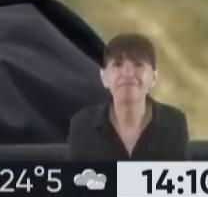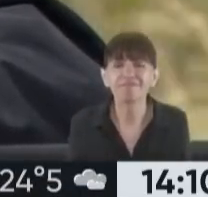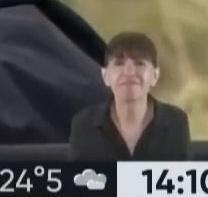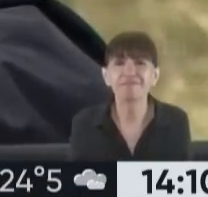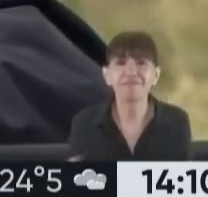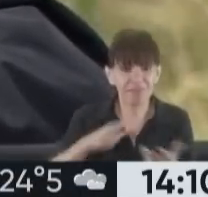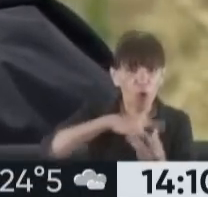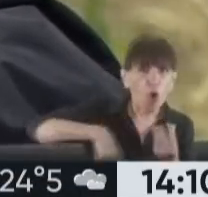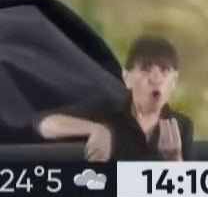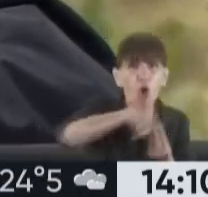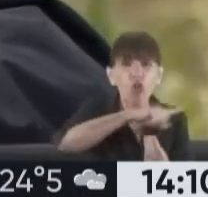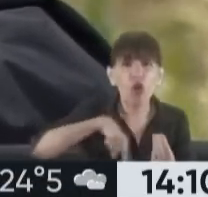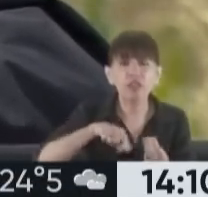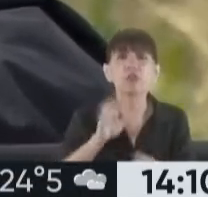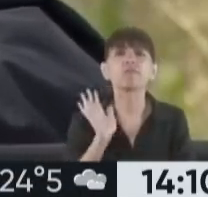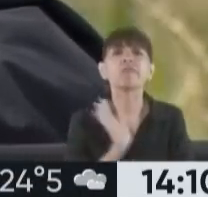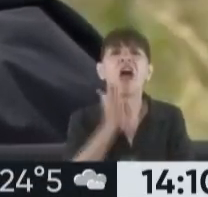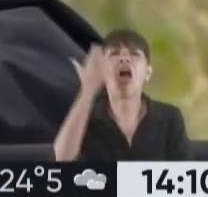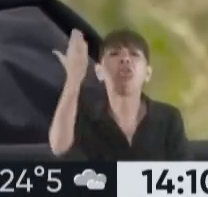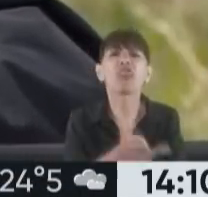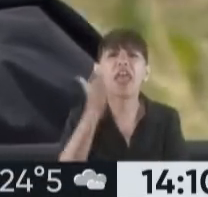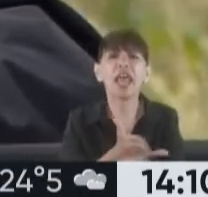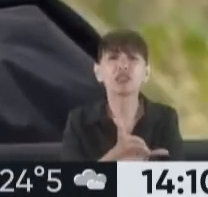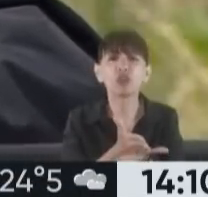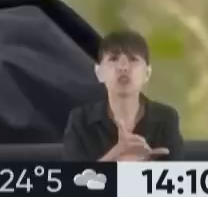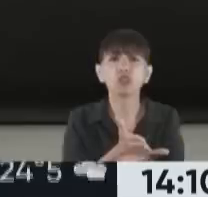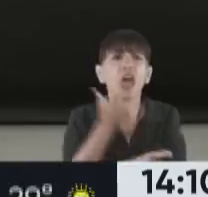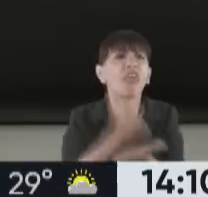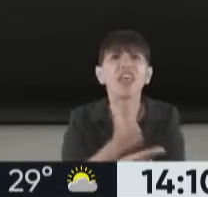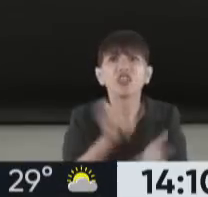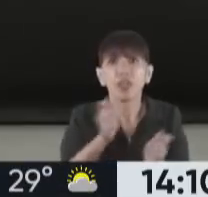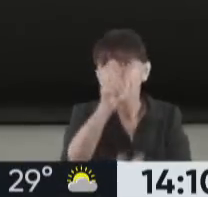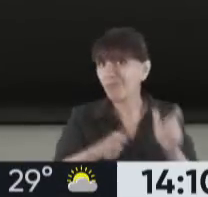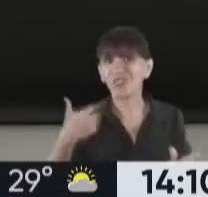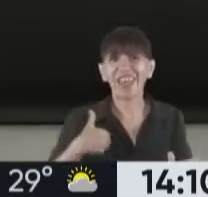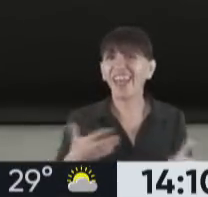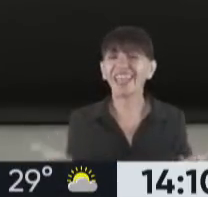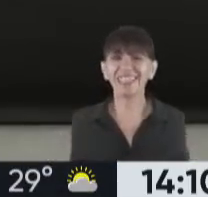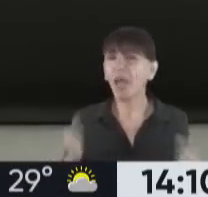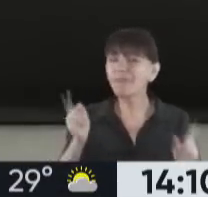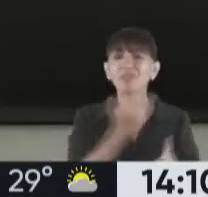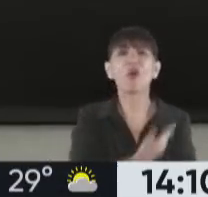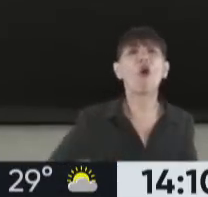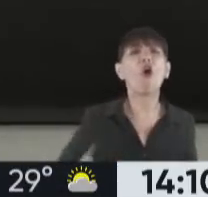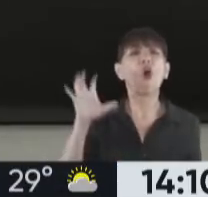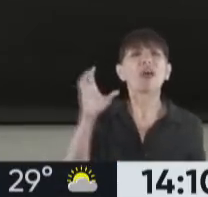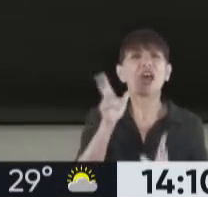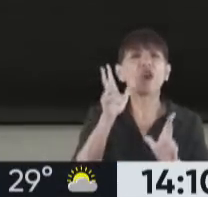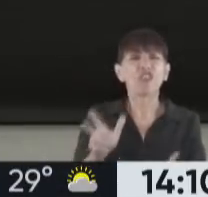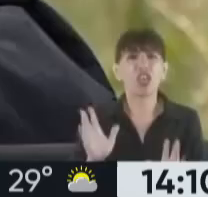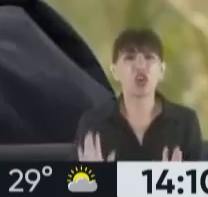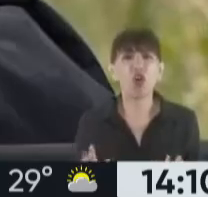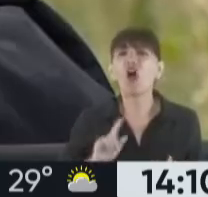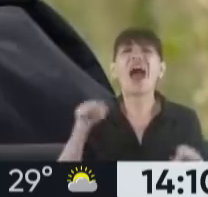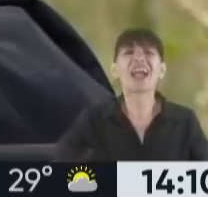Todo eso son derechos que tienen los argentinos y las argentinas, y como bien ha dicho el gobernador, acá no hay